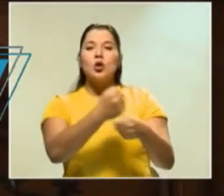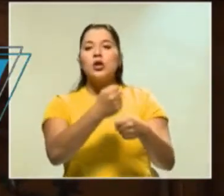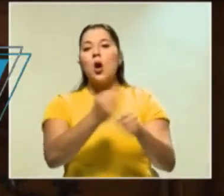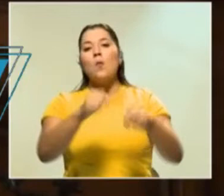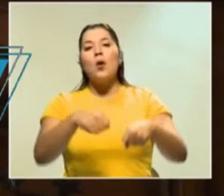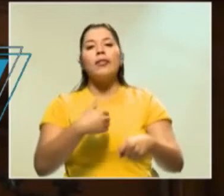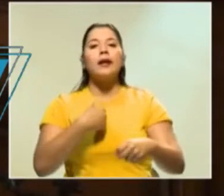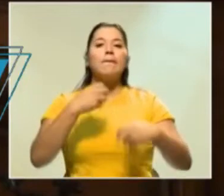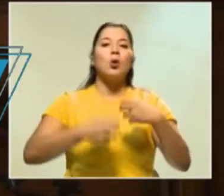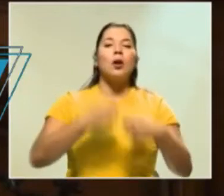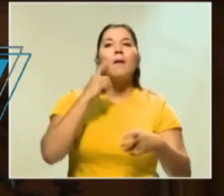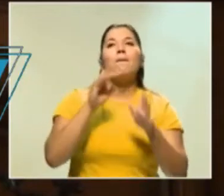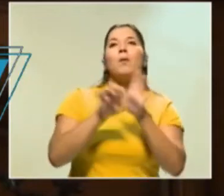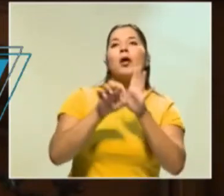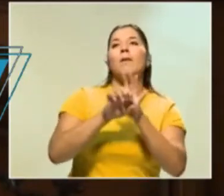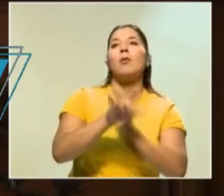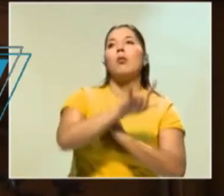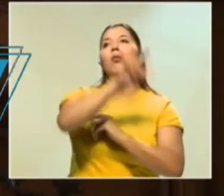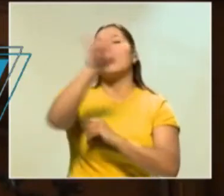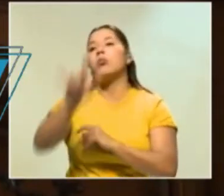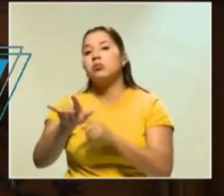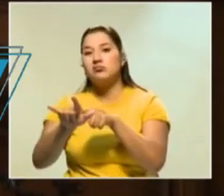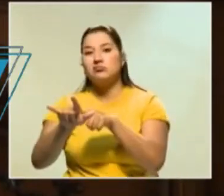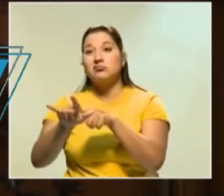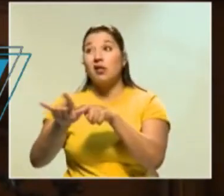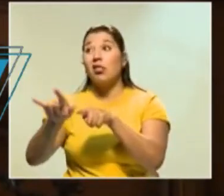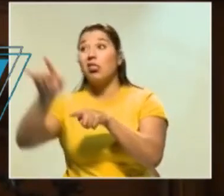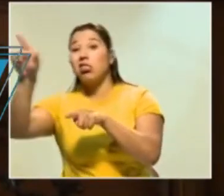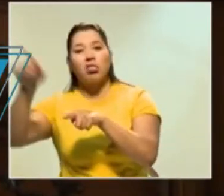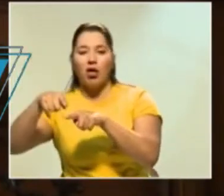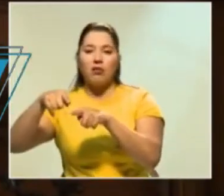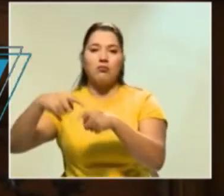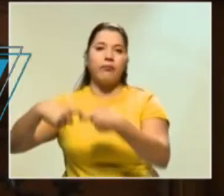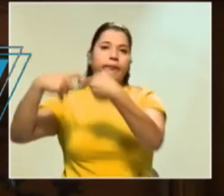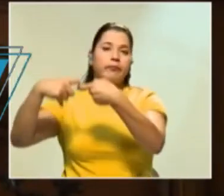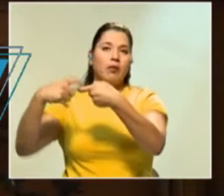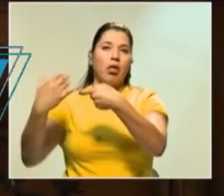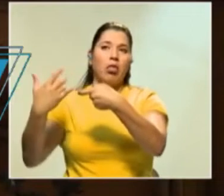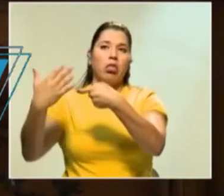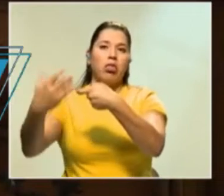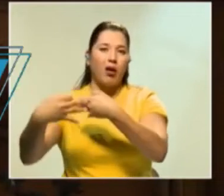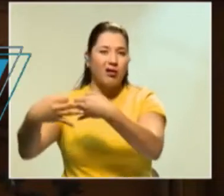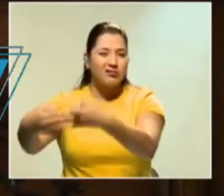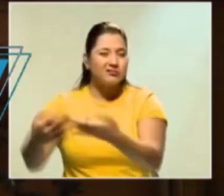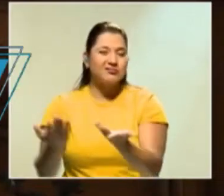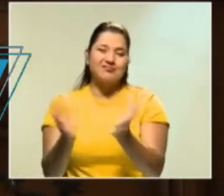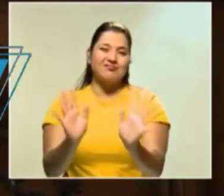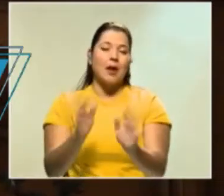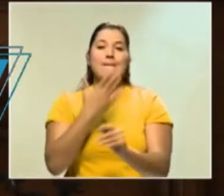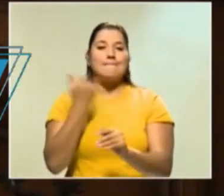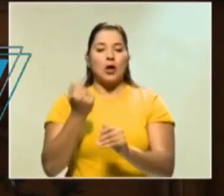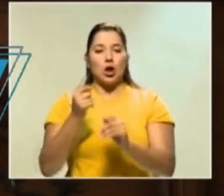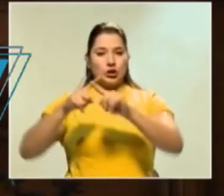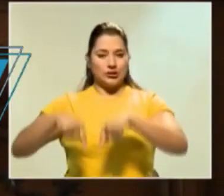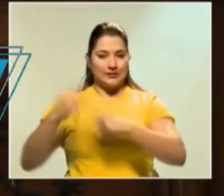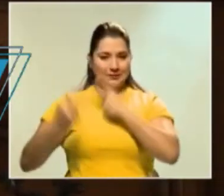como cancelación de vuelos, problemas en los aeropuertos, y eso hace muy razonable cancelar la visita. Y por otro